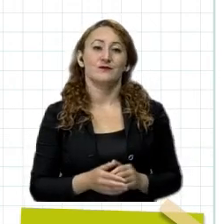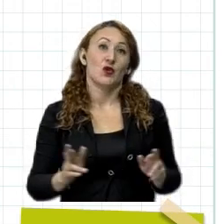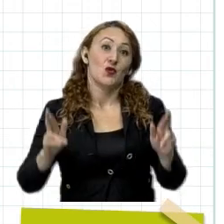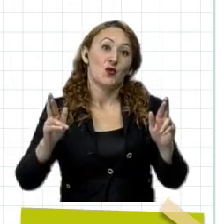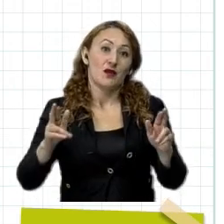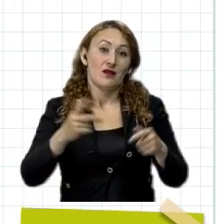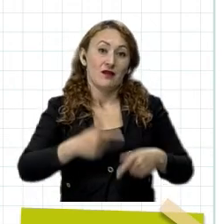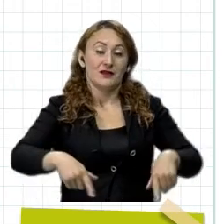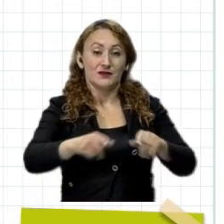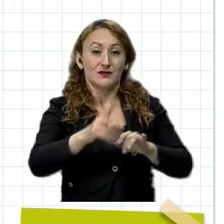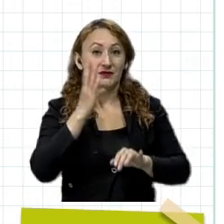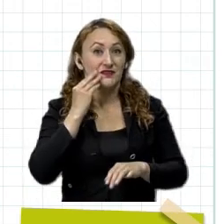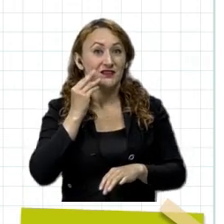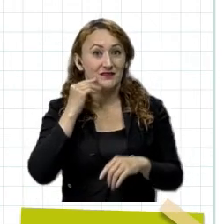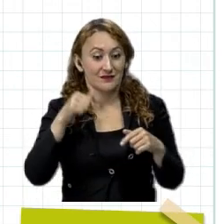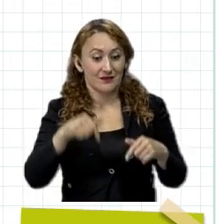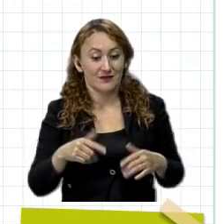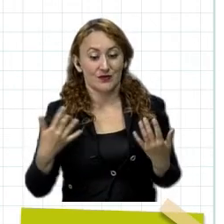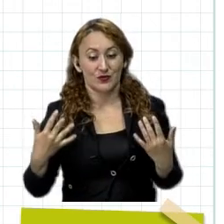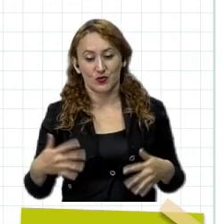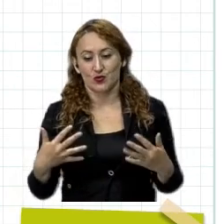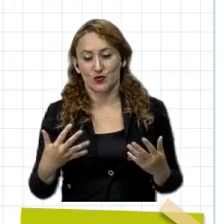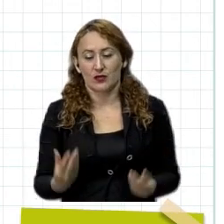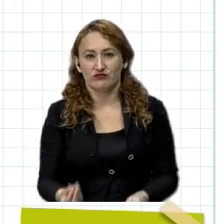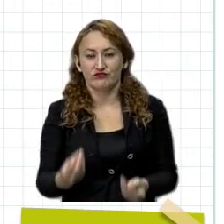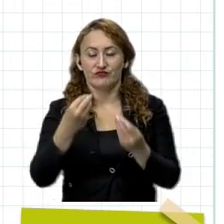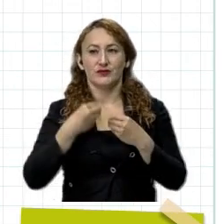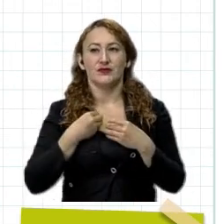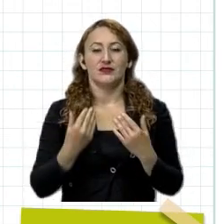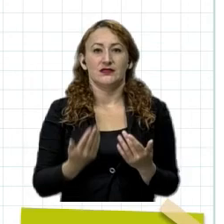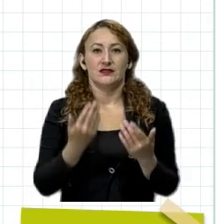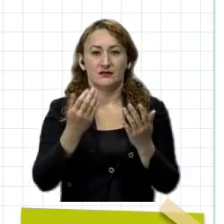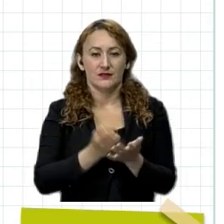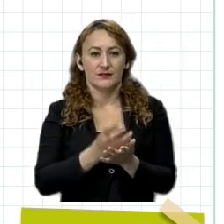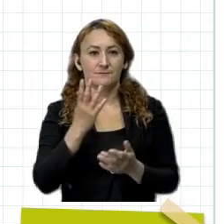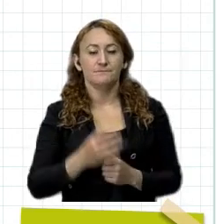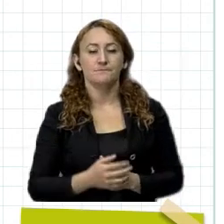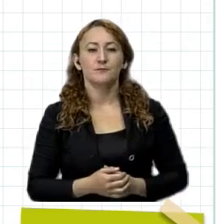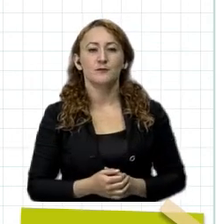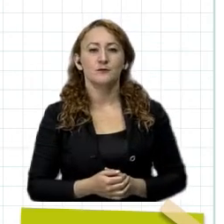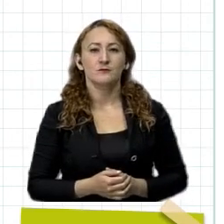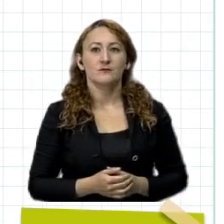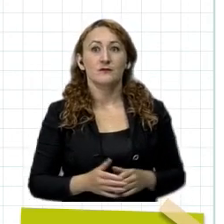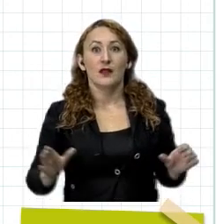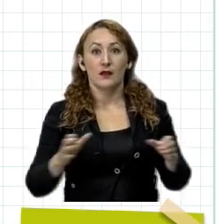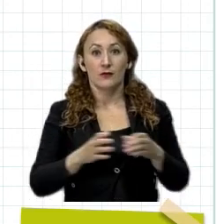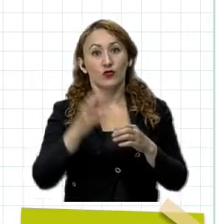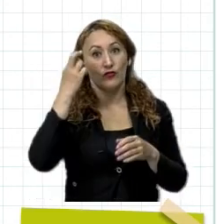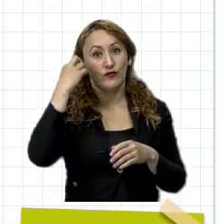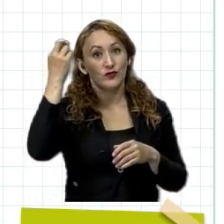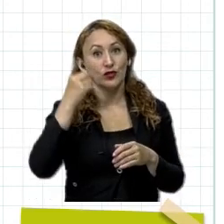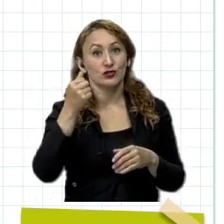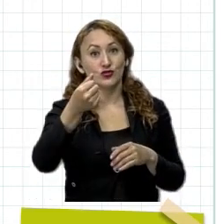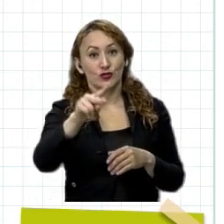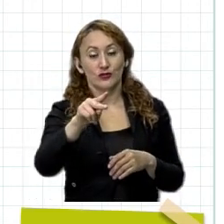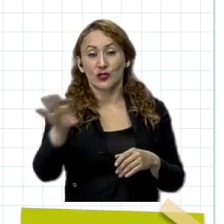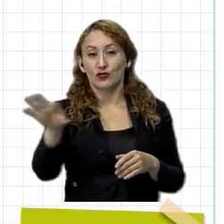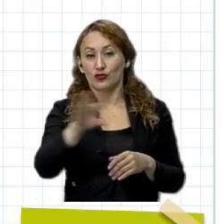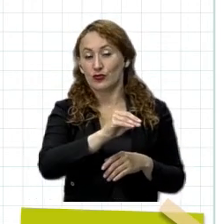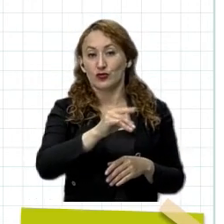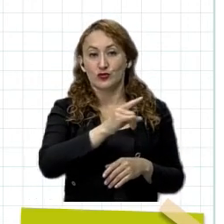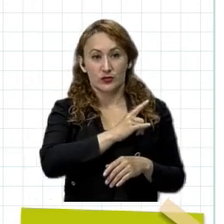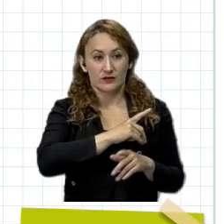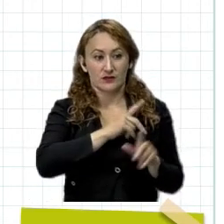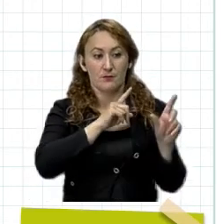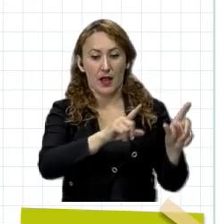para ellos esta experiencia pues haya sido muy enriquecedora. Nuestro equipo de 12 profesionales, todos egresados de nuestra